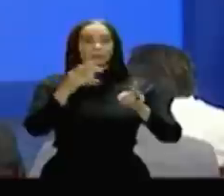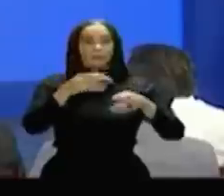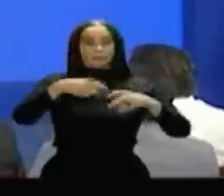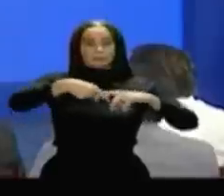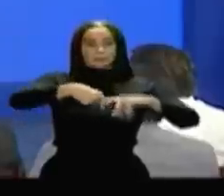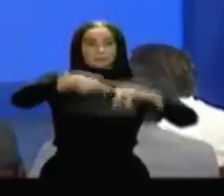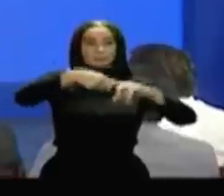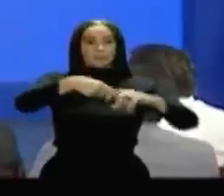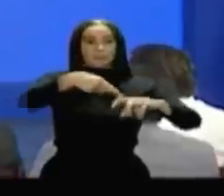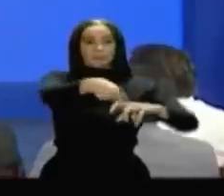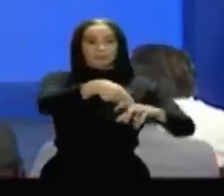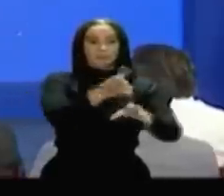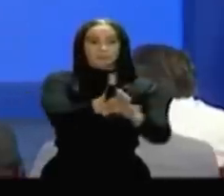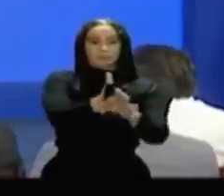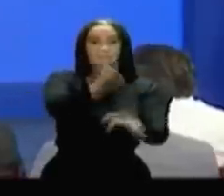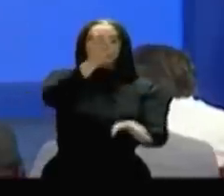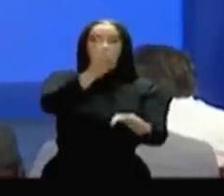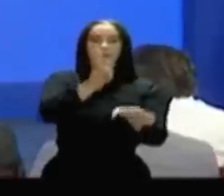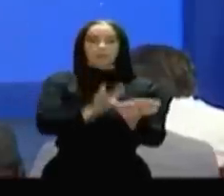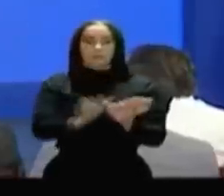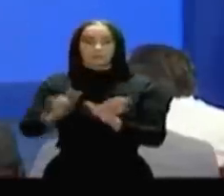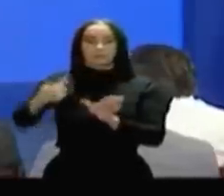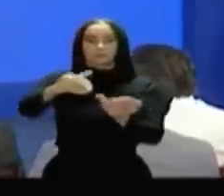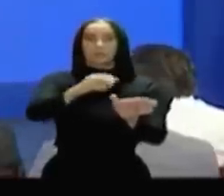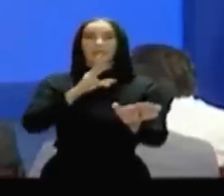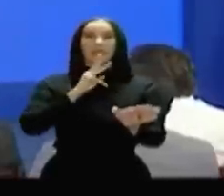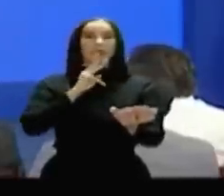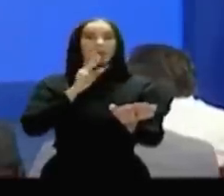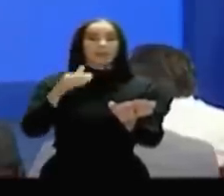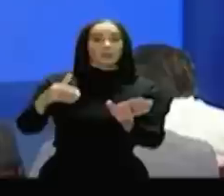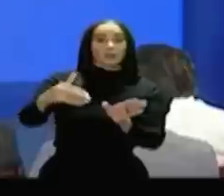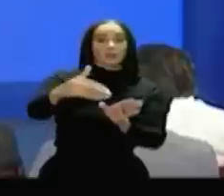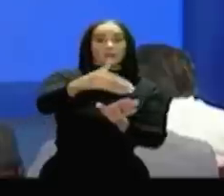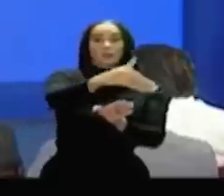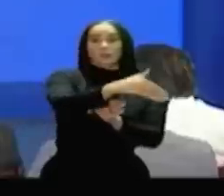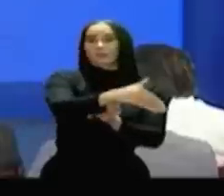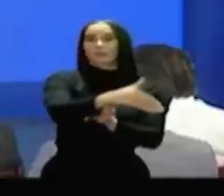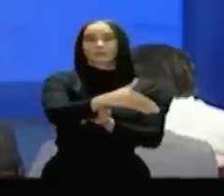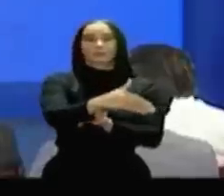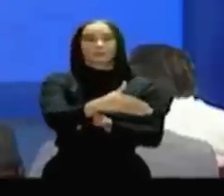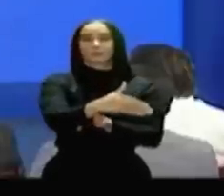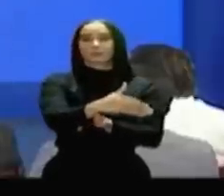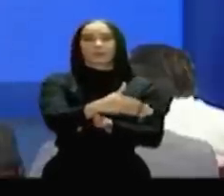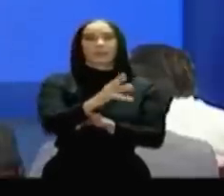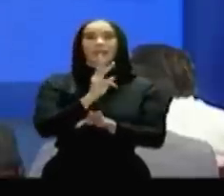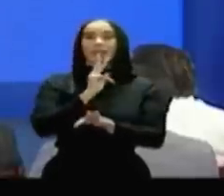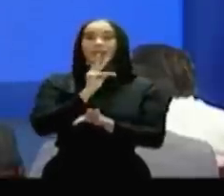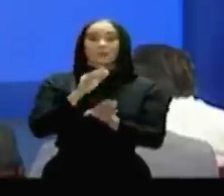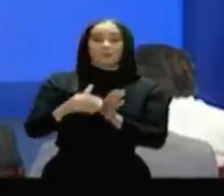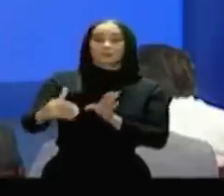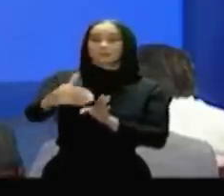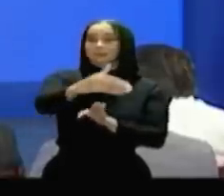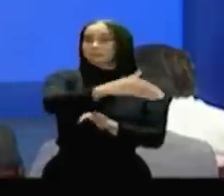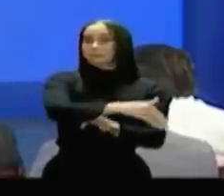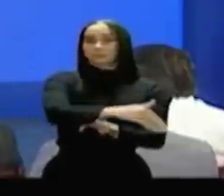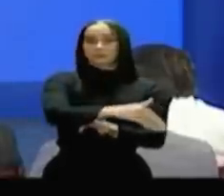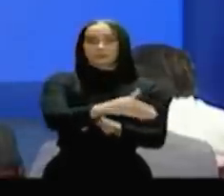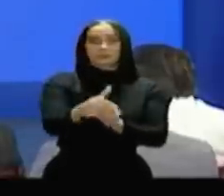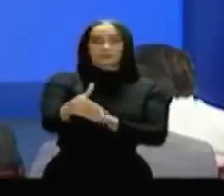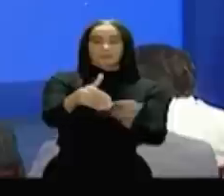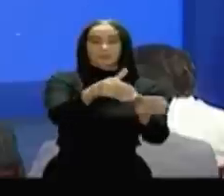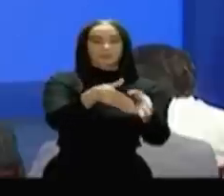seco luego de la depredación por manos criminales en la Loma Pico del Gallo, próxima a Loma de Cabrera en la provincia de Dajabón. Esta nota